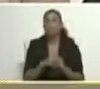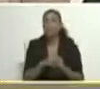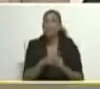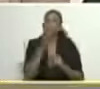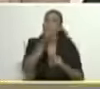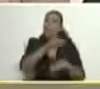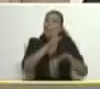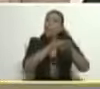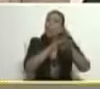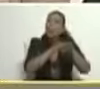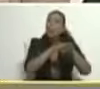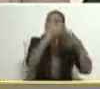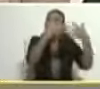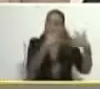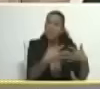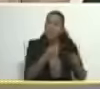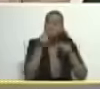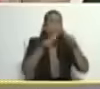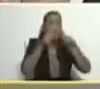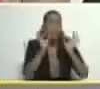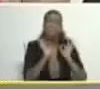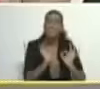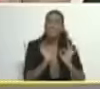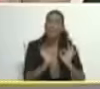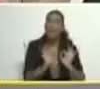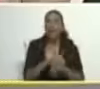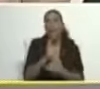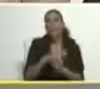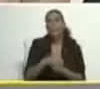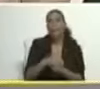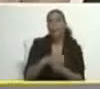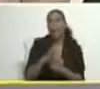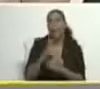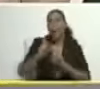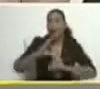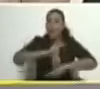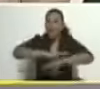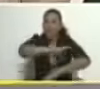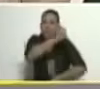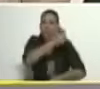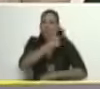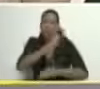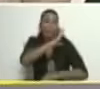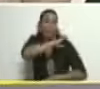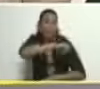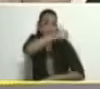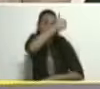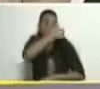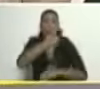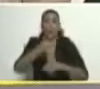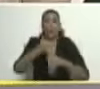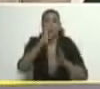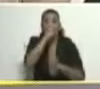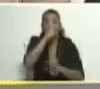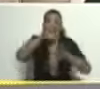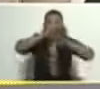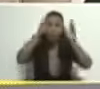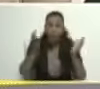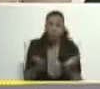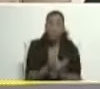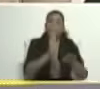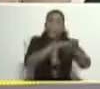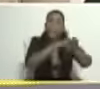Siempre escribo estas cartas, especialmente también al director del Banco Mundial. World Bank,